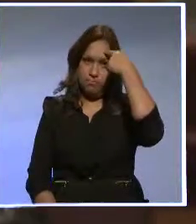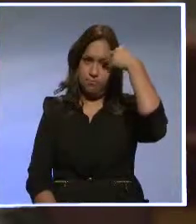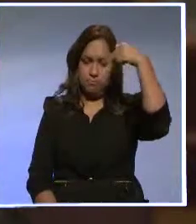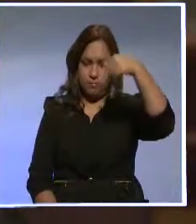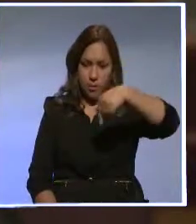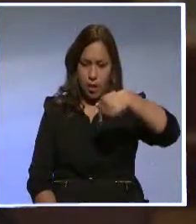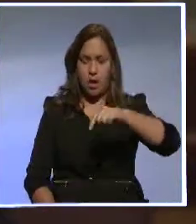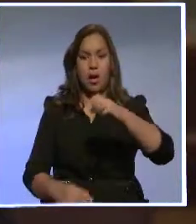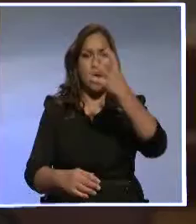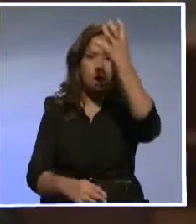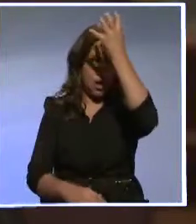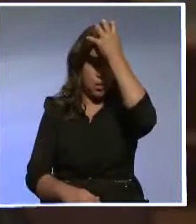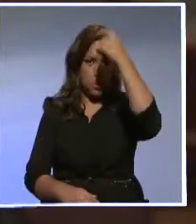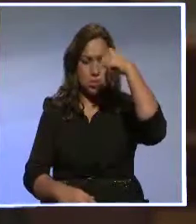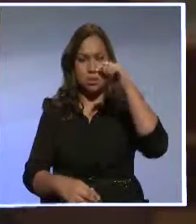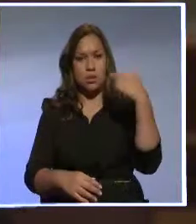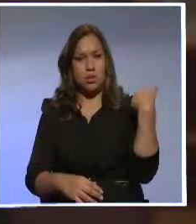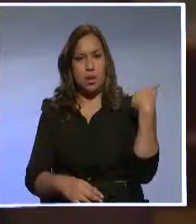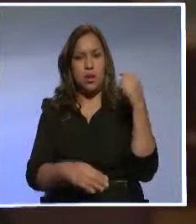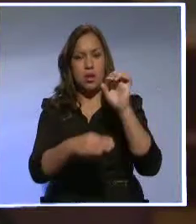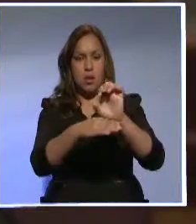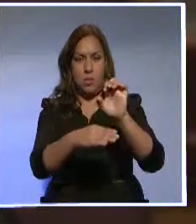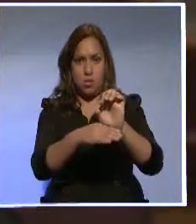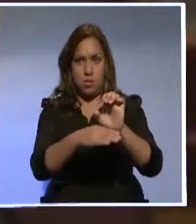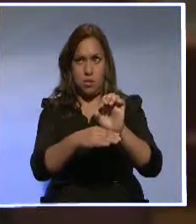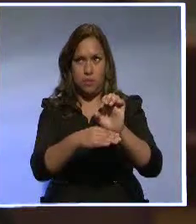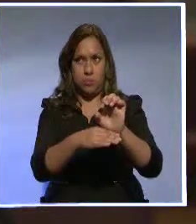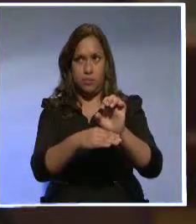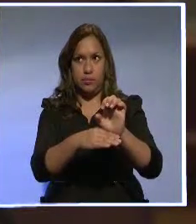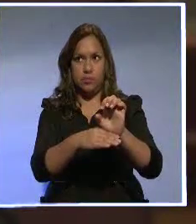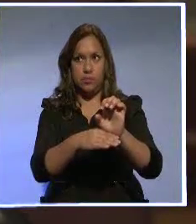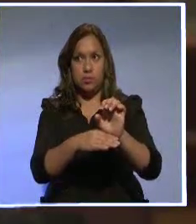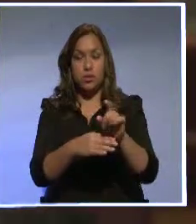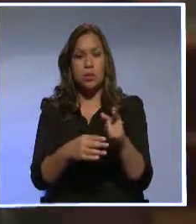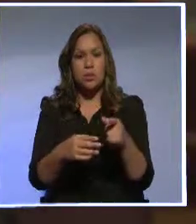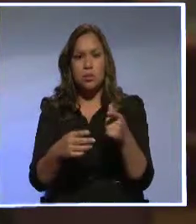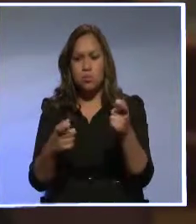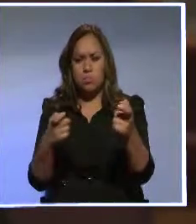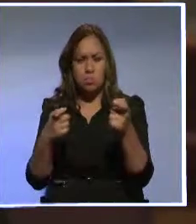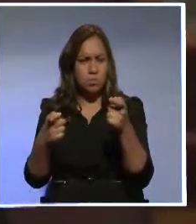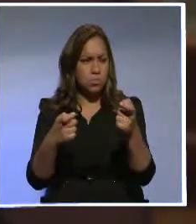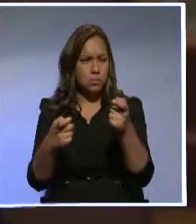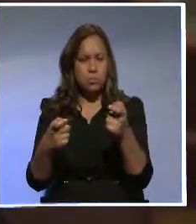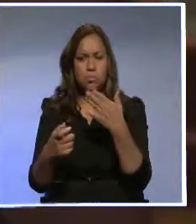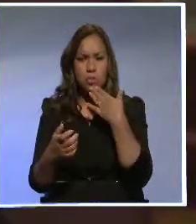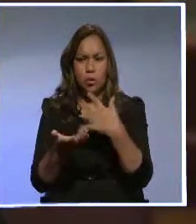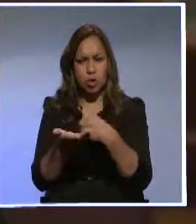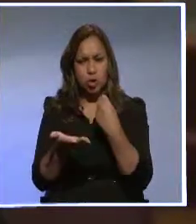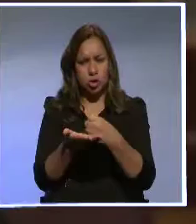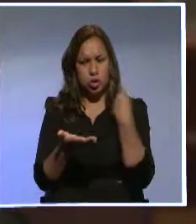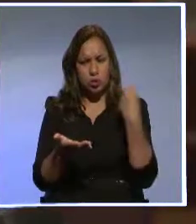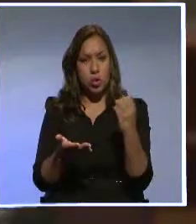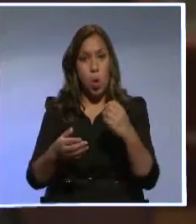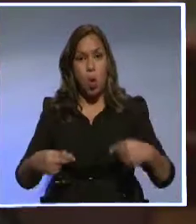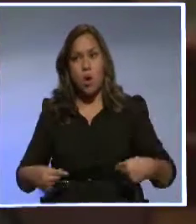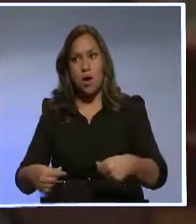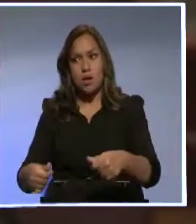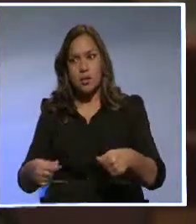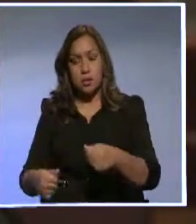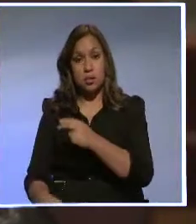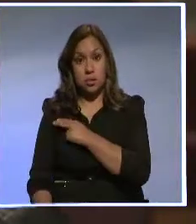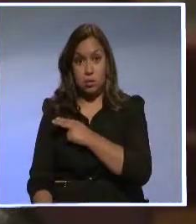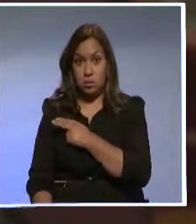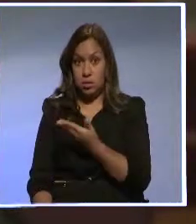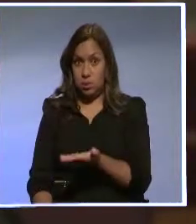para control para controlar los ingresos y los egresos de una universidad que en este caso